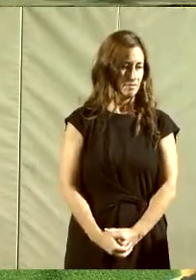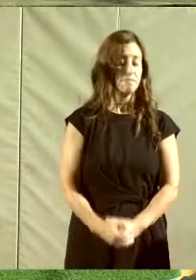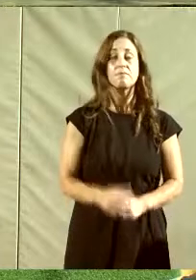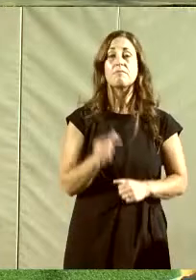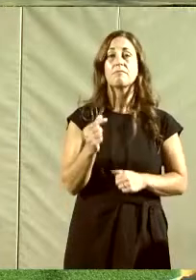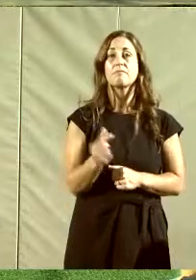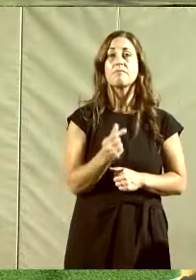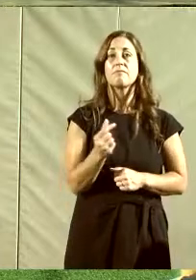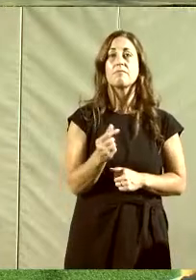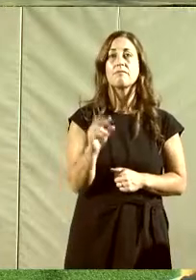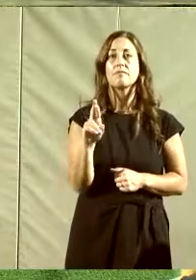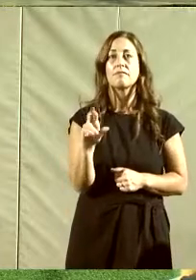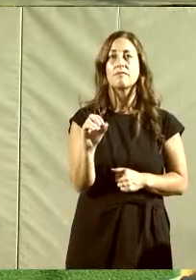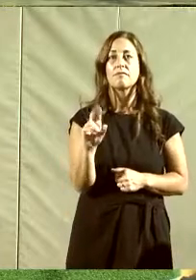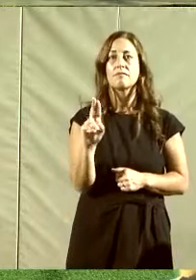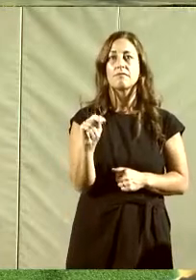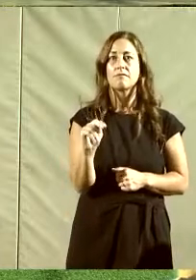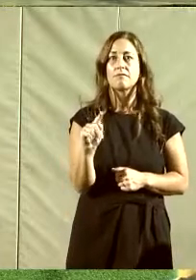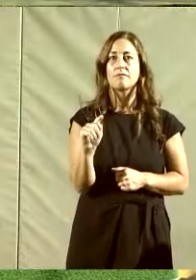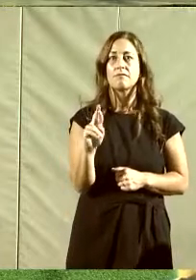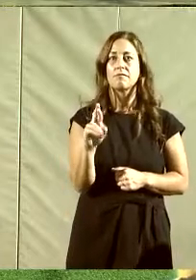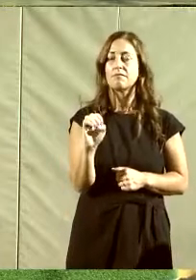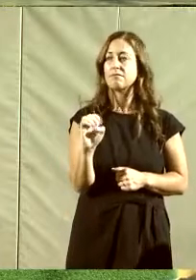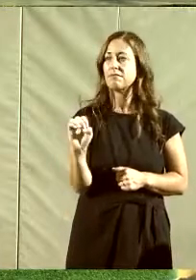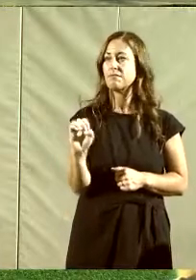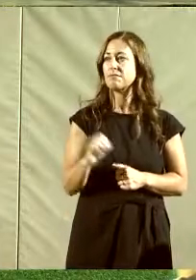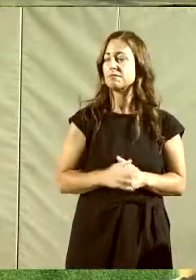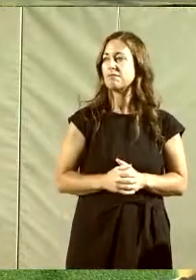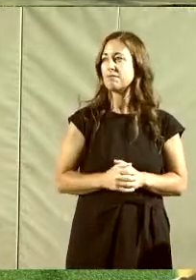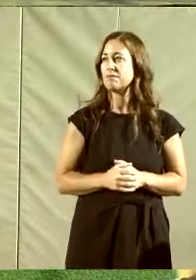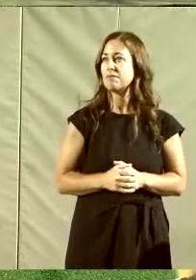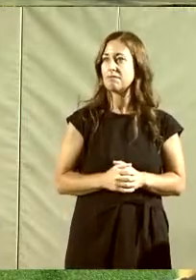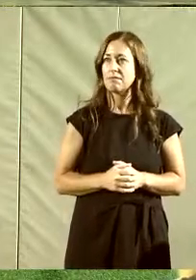Gibson Thomas Roundtree.